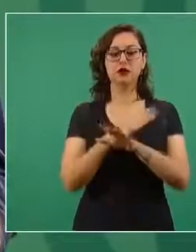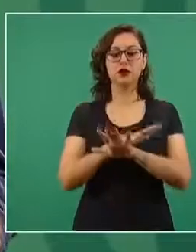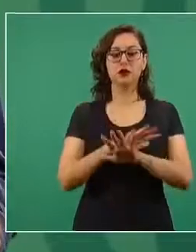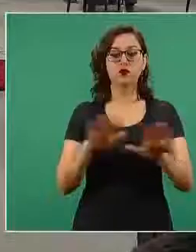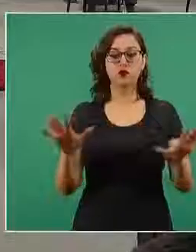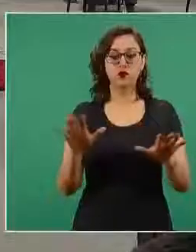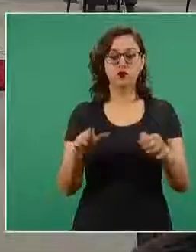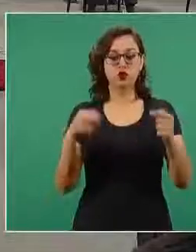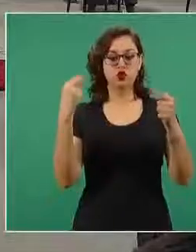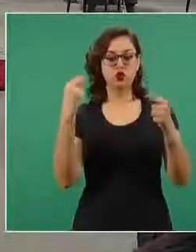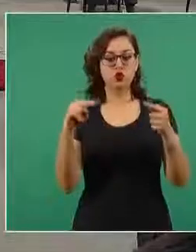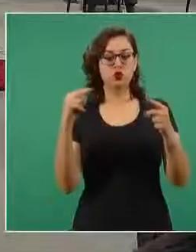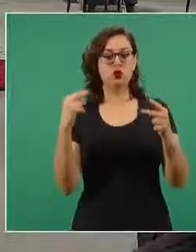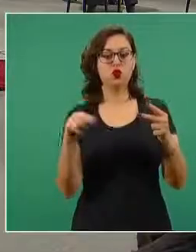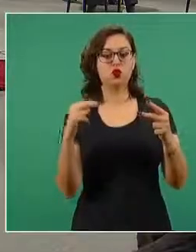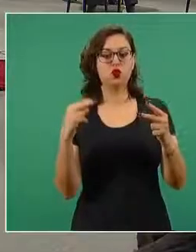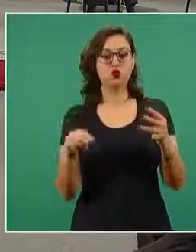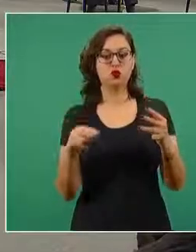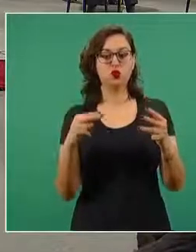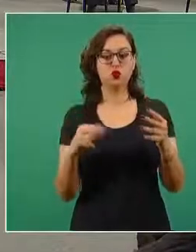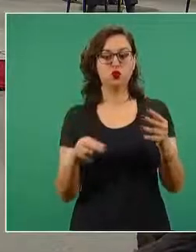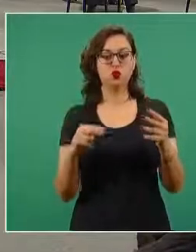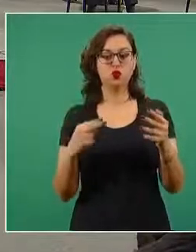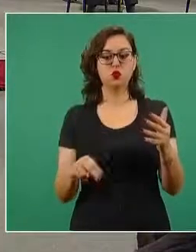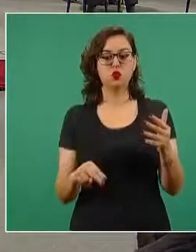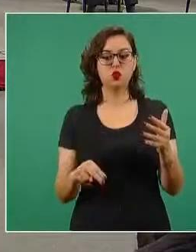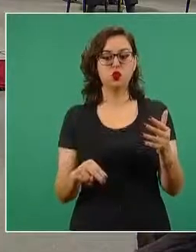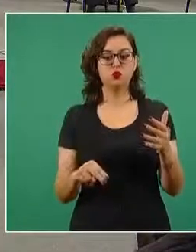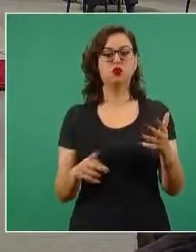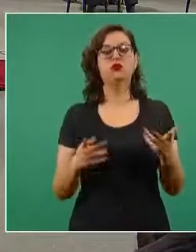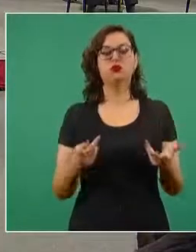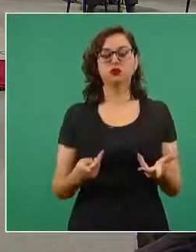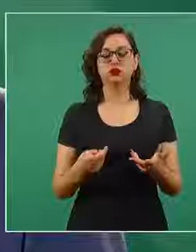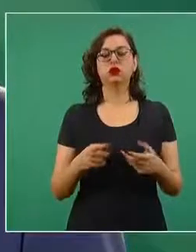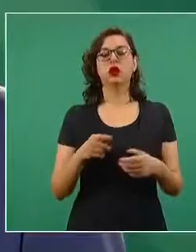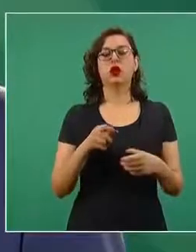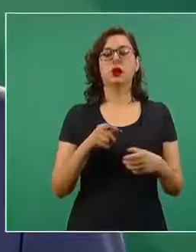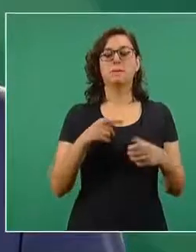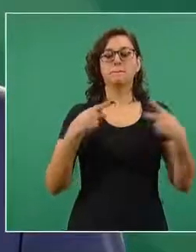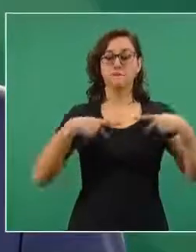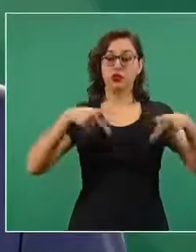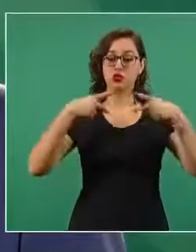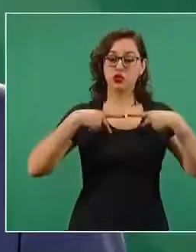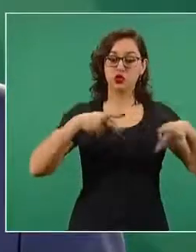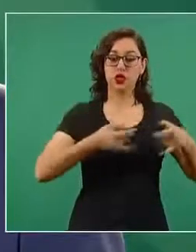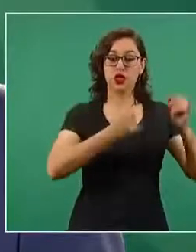con nombres de personas y empresas